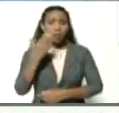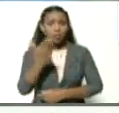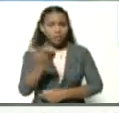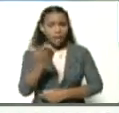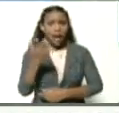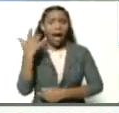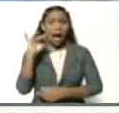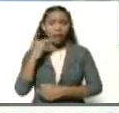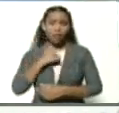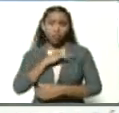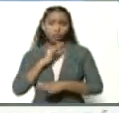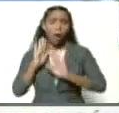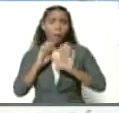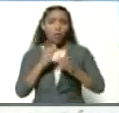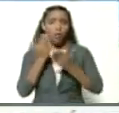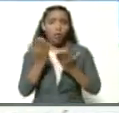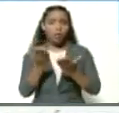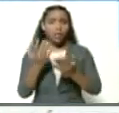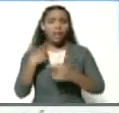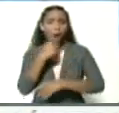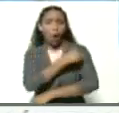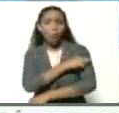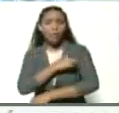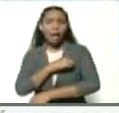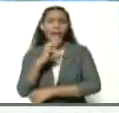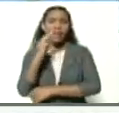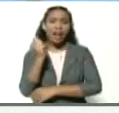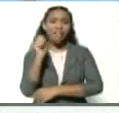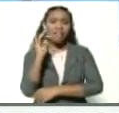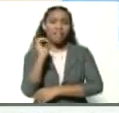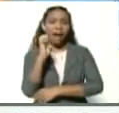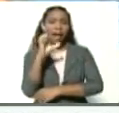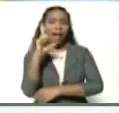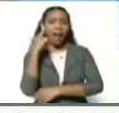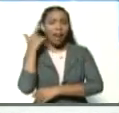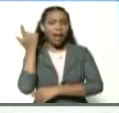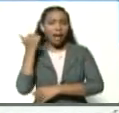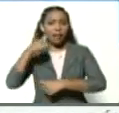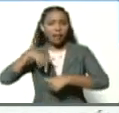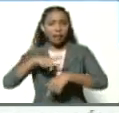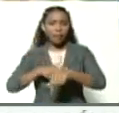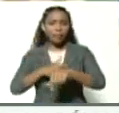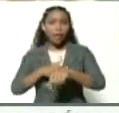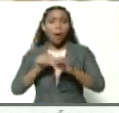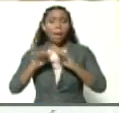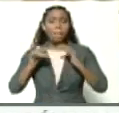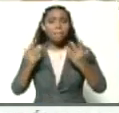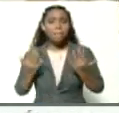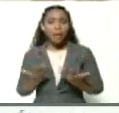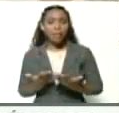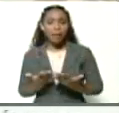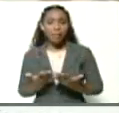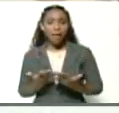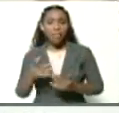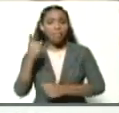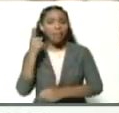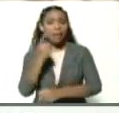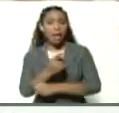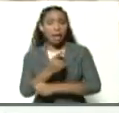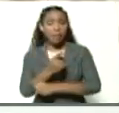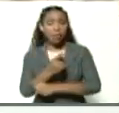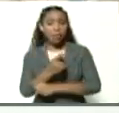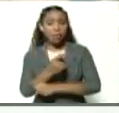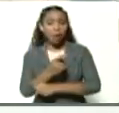este equipo de trabajo del Hospital Rafael Zamora Arévalo. En estos momentos de pandemia debemos